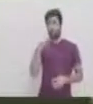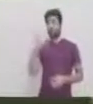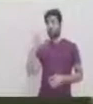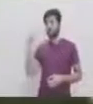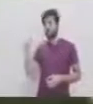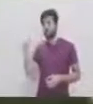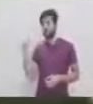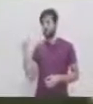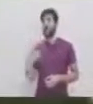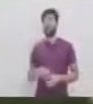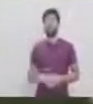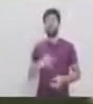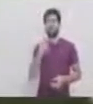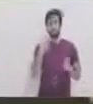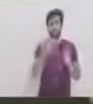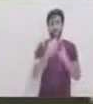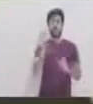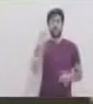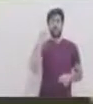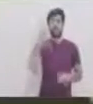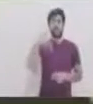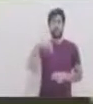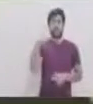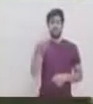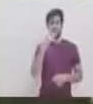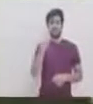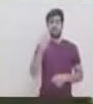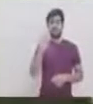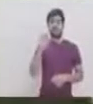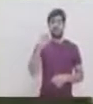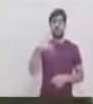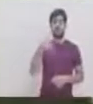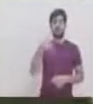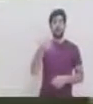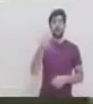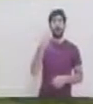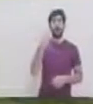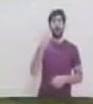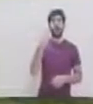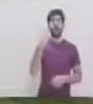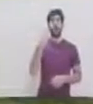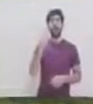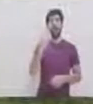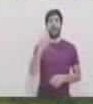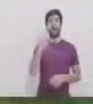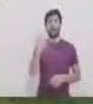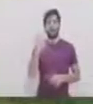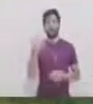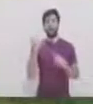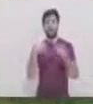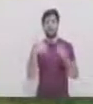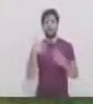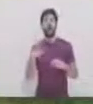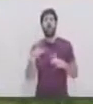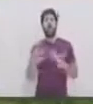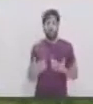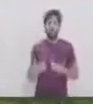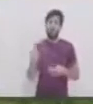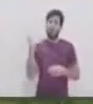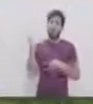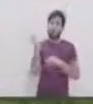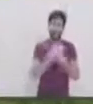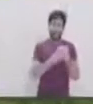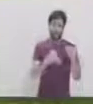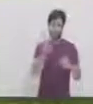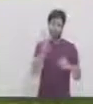inseparables, y hago no con mi dedo índice, que la palma está viendo hacia el frente. No se separan,